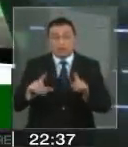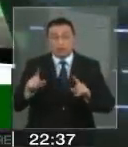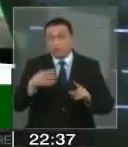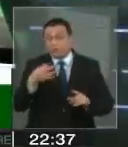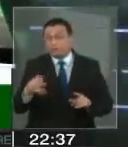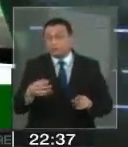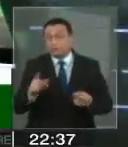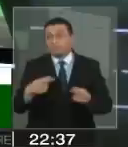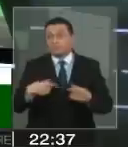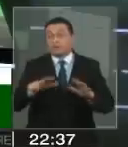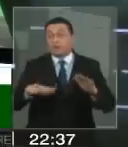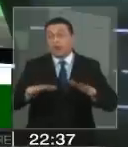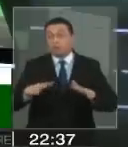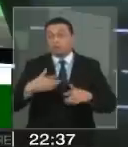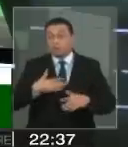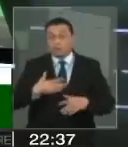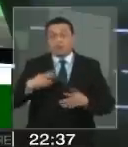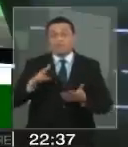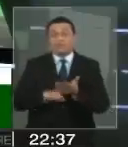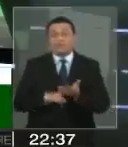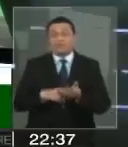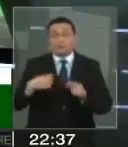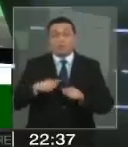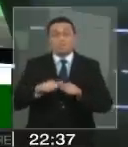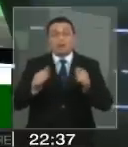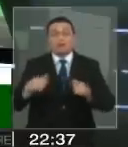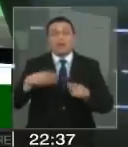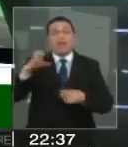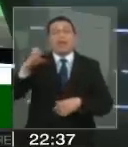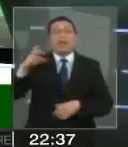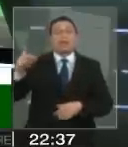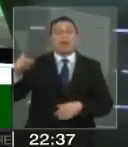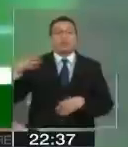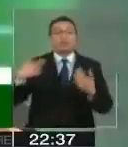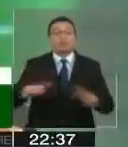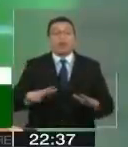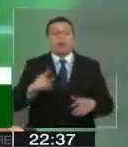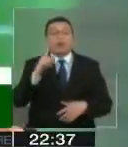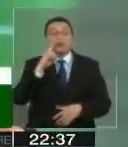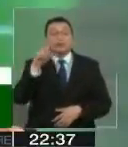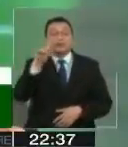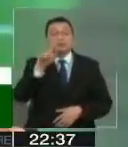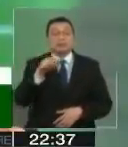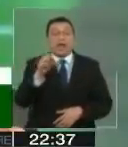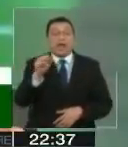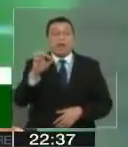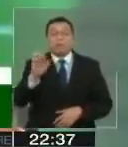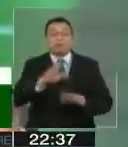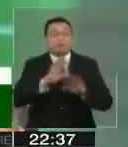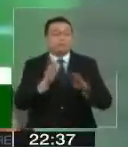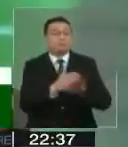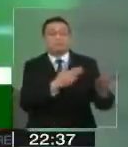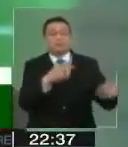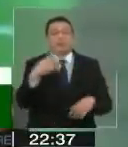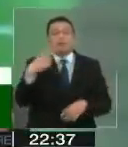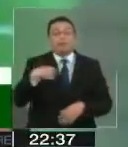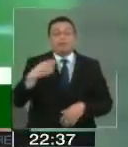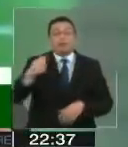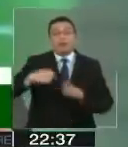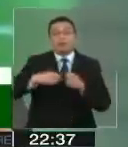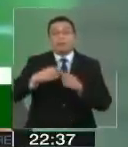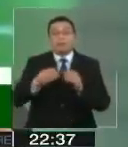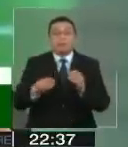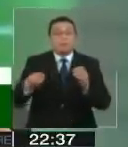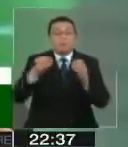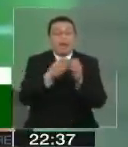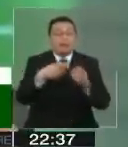que además mi realidad se suma la cobertura y la edad. Sí, Pablo salió de la ISAPRE. Es cierto, tengo que pagar un adicional